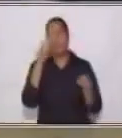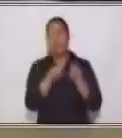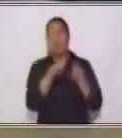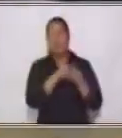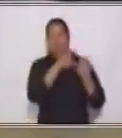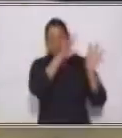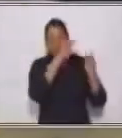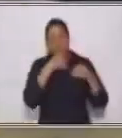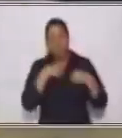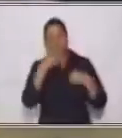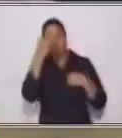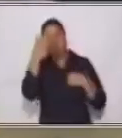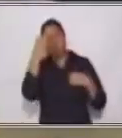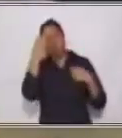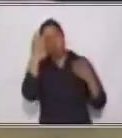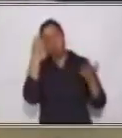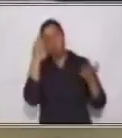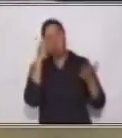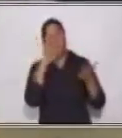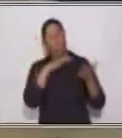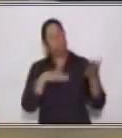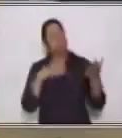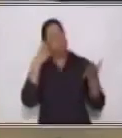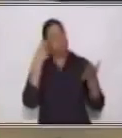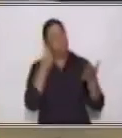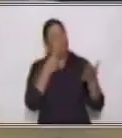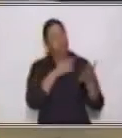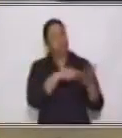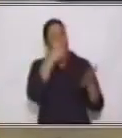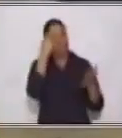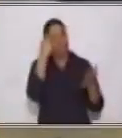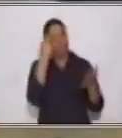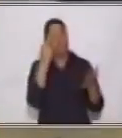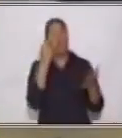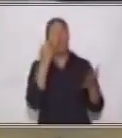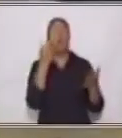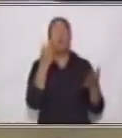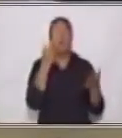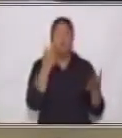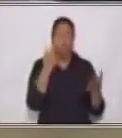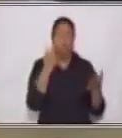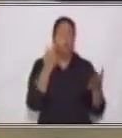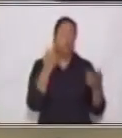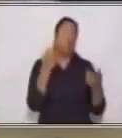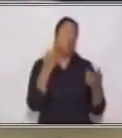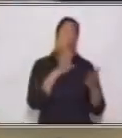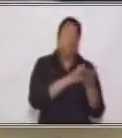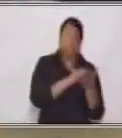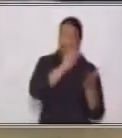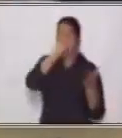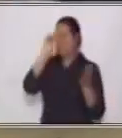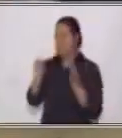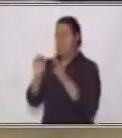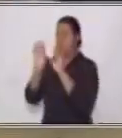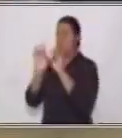podemos, no sugerir, pero qué podemos concluir acerca de lo que nos están exponiendo?